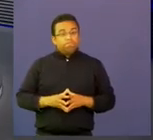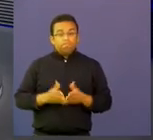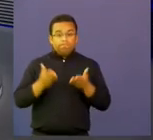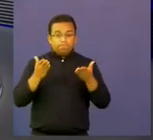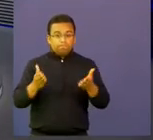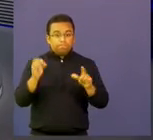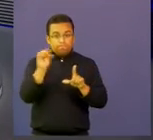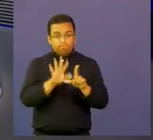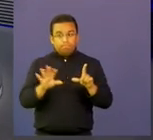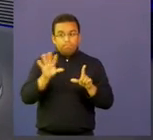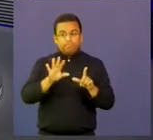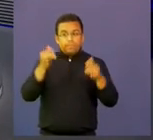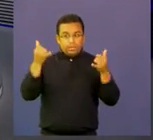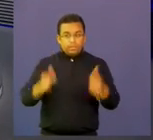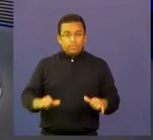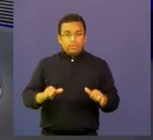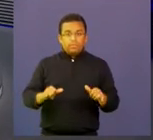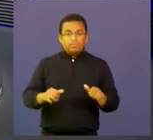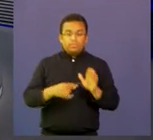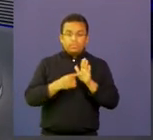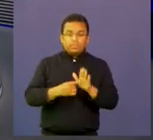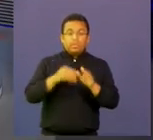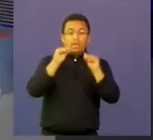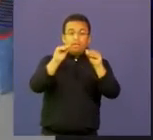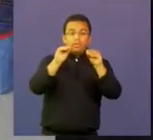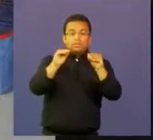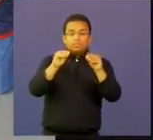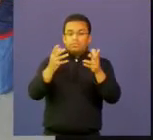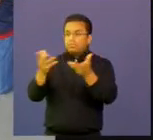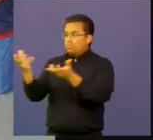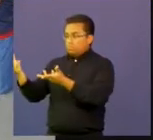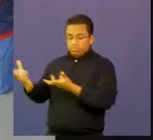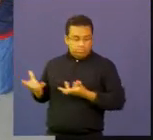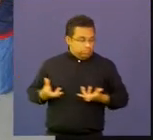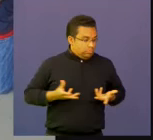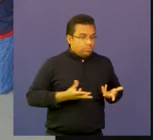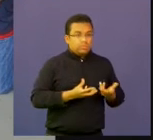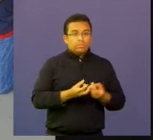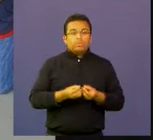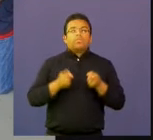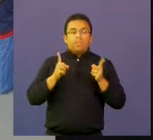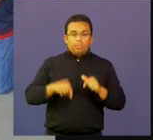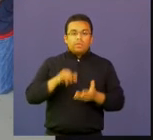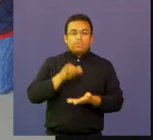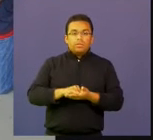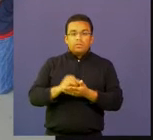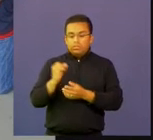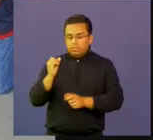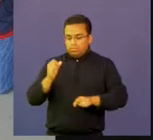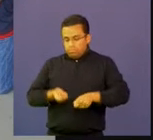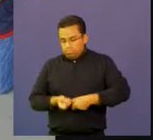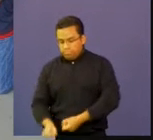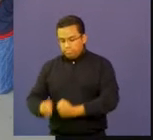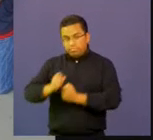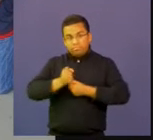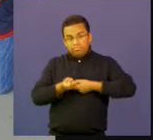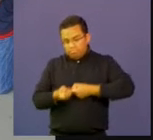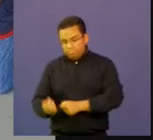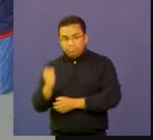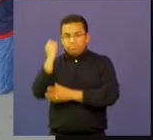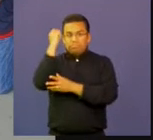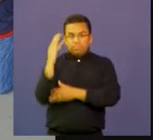imagen para cerrar, decirles, nosotros también estamos sembrando nuestro árbol. Con el ministro